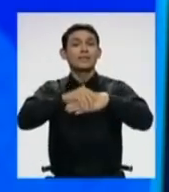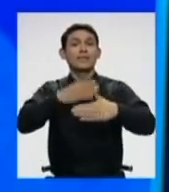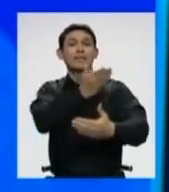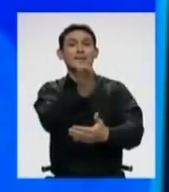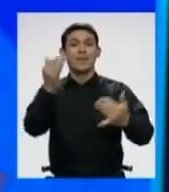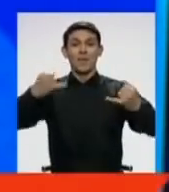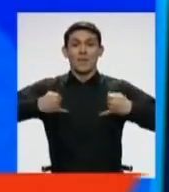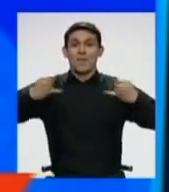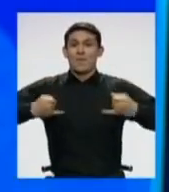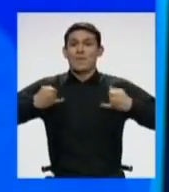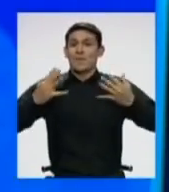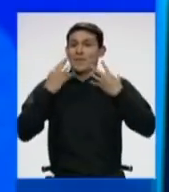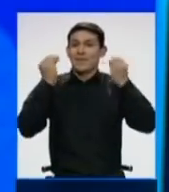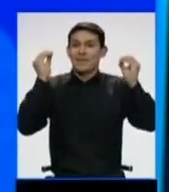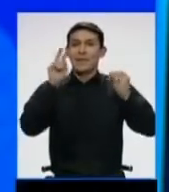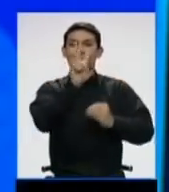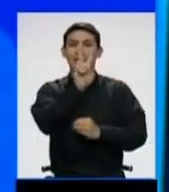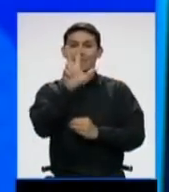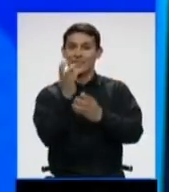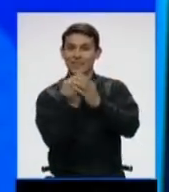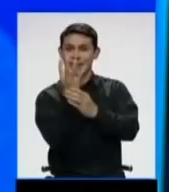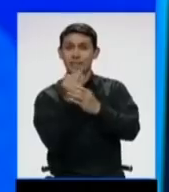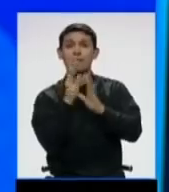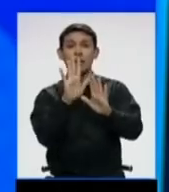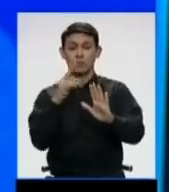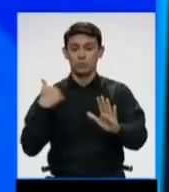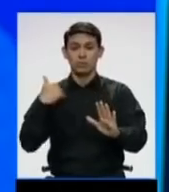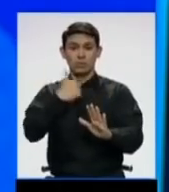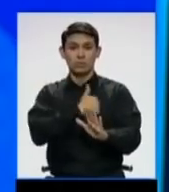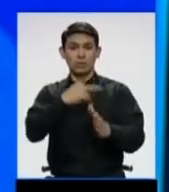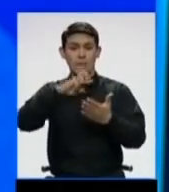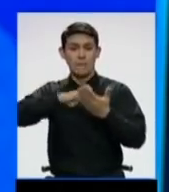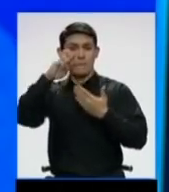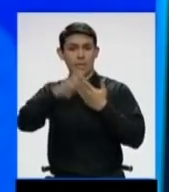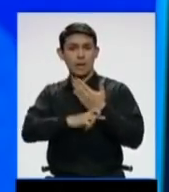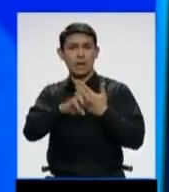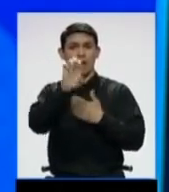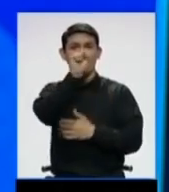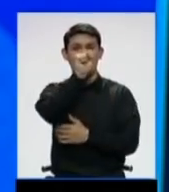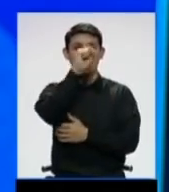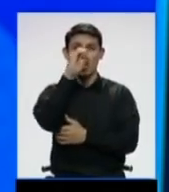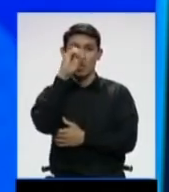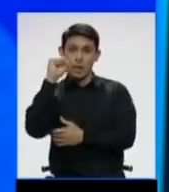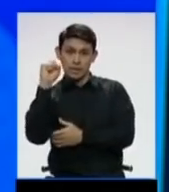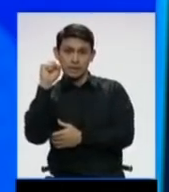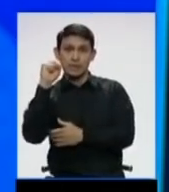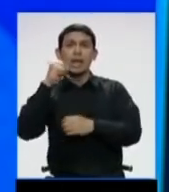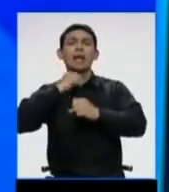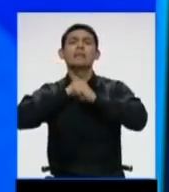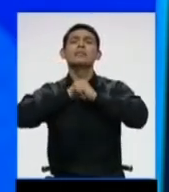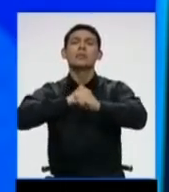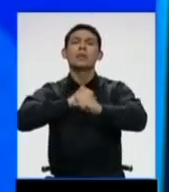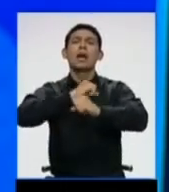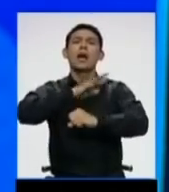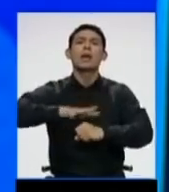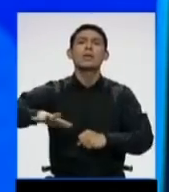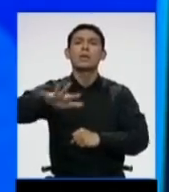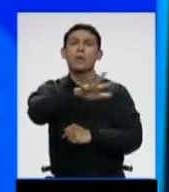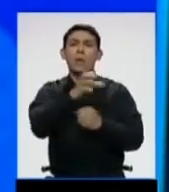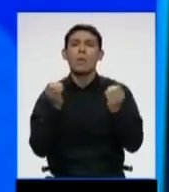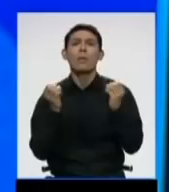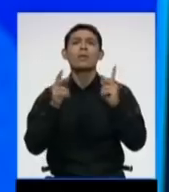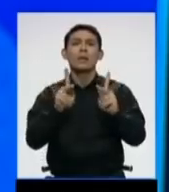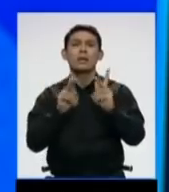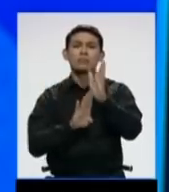día, 23 de septiembre. Nosotros en nuestro plan SOS, que es Seguridad para Todos, Oportunidad y un